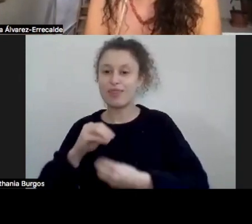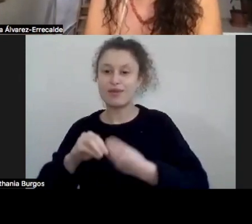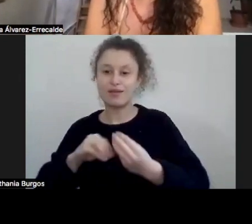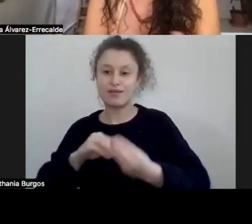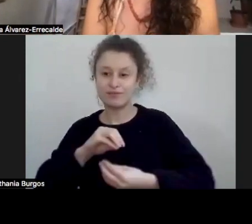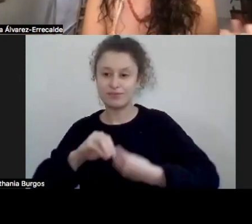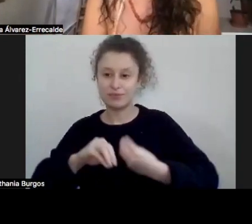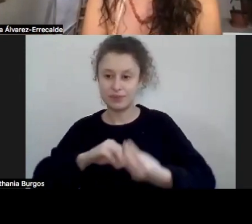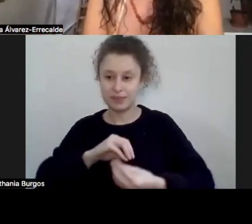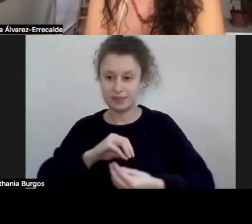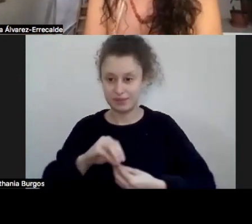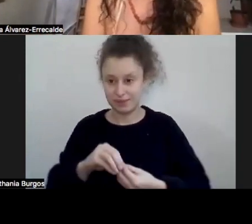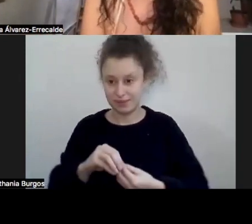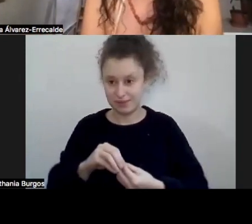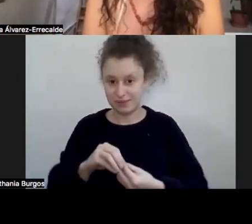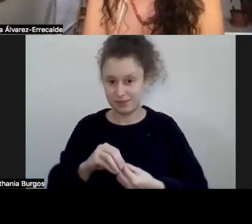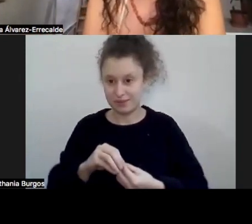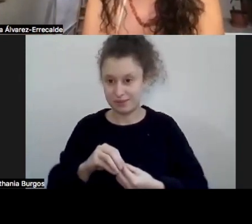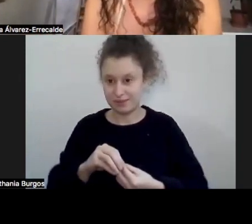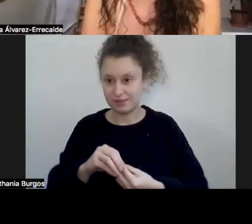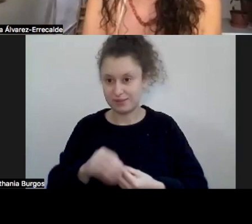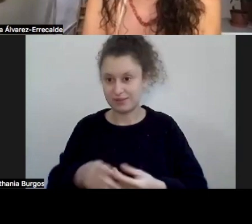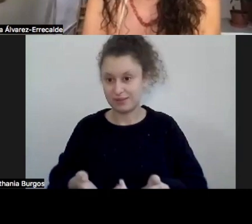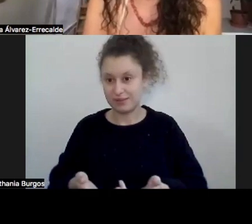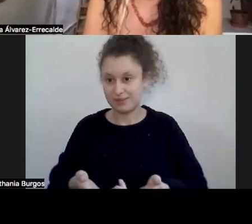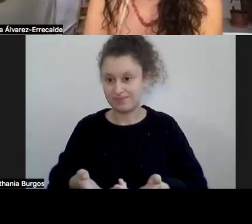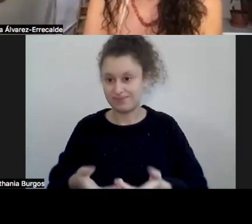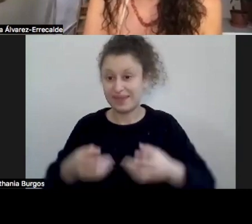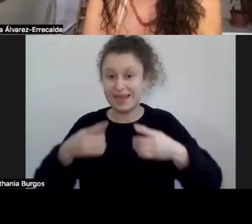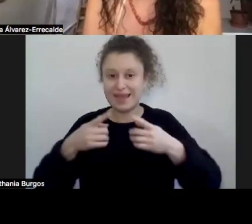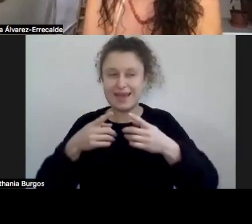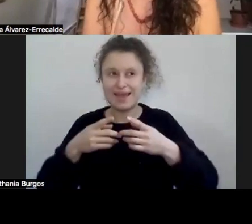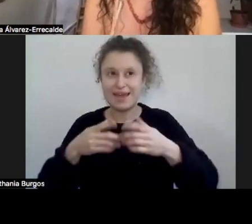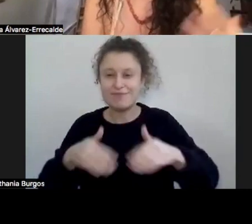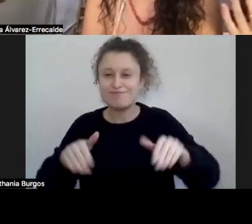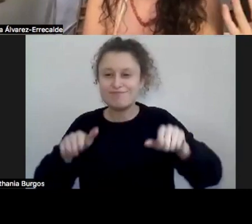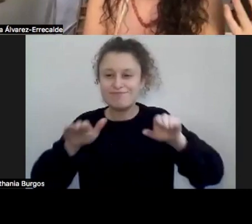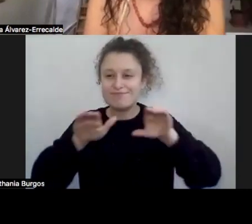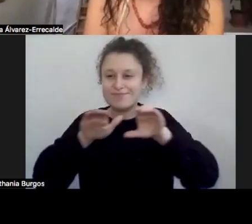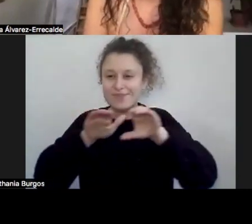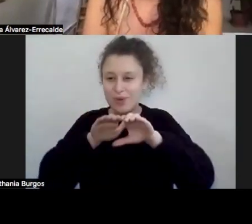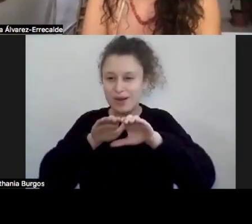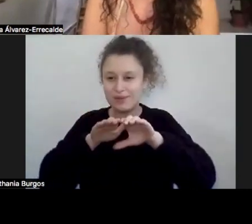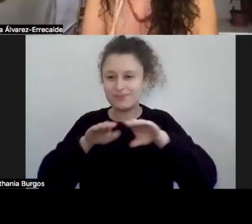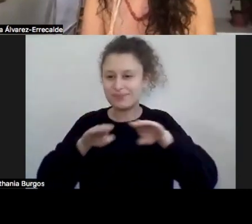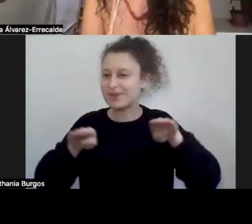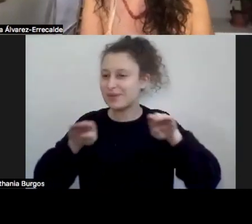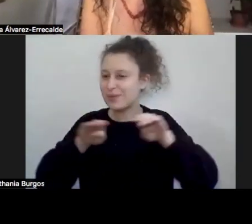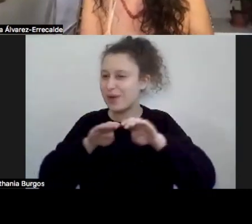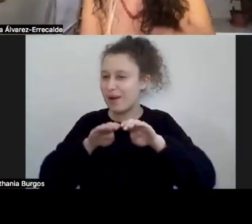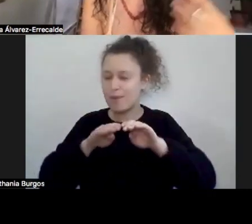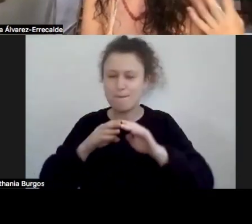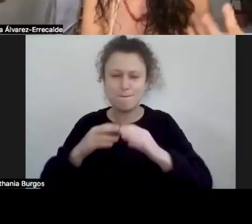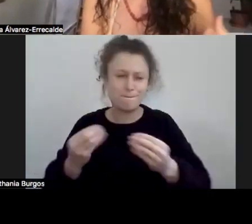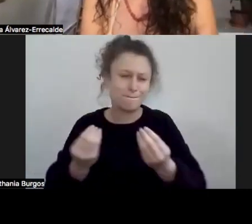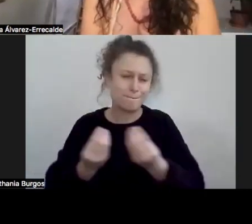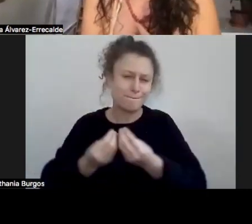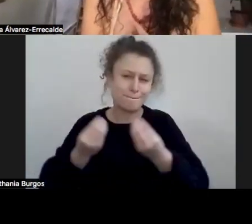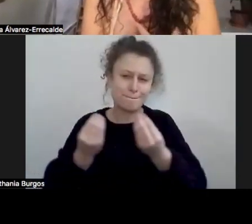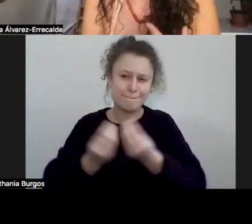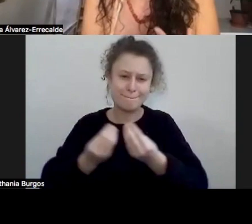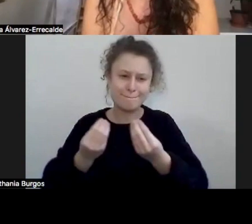cada realidad es que todas tenemos muchas cosas en común, ¿no? Si bien cambia el diagnóstico de nuestras hijas e